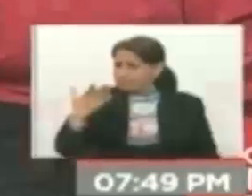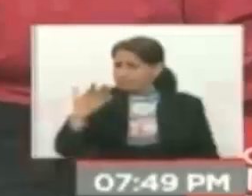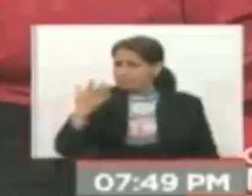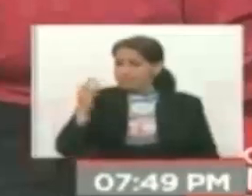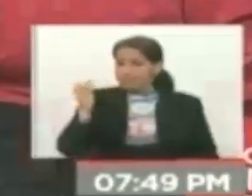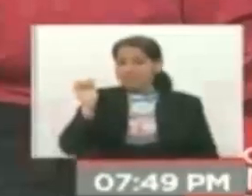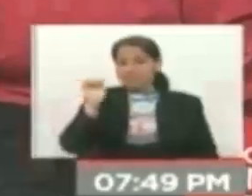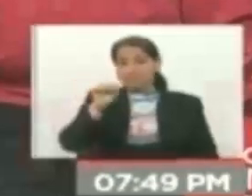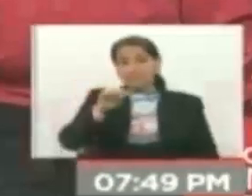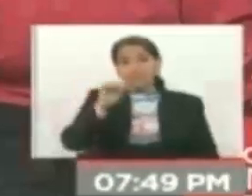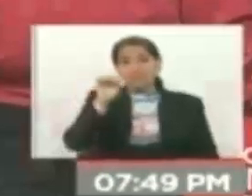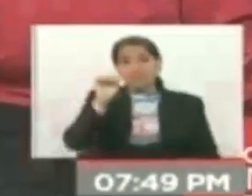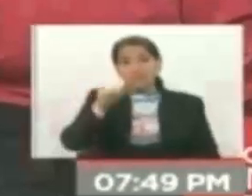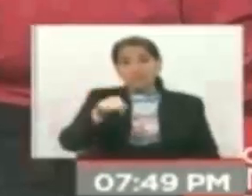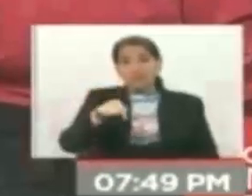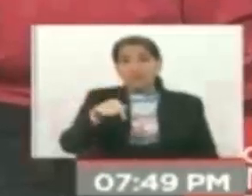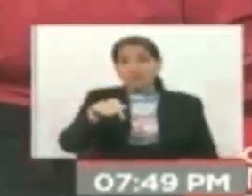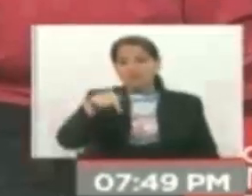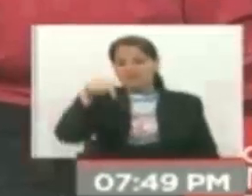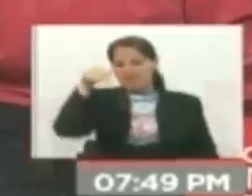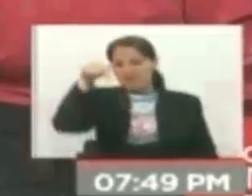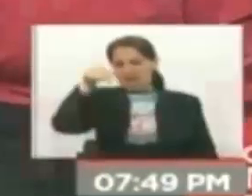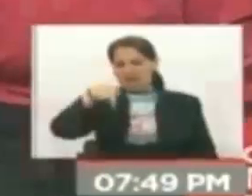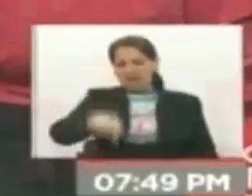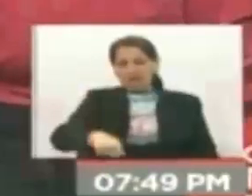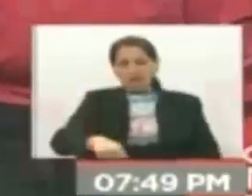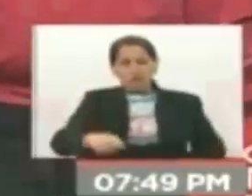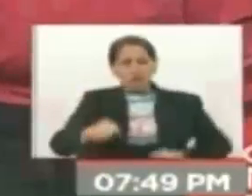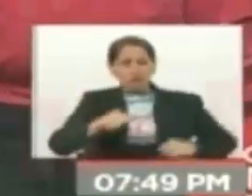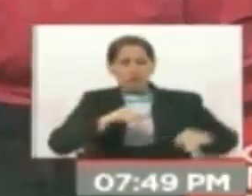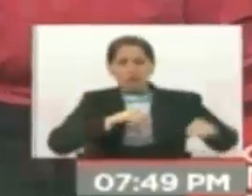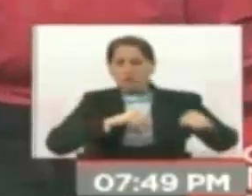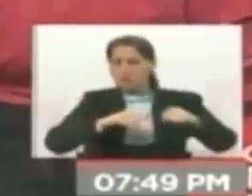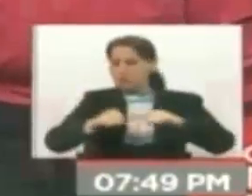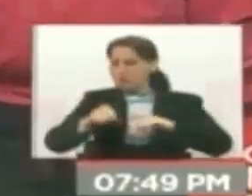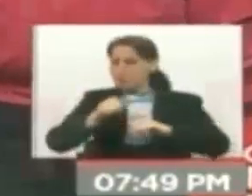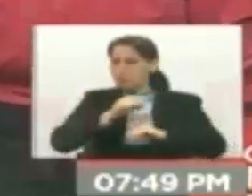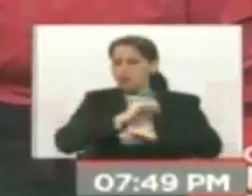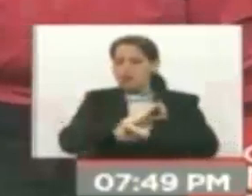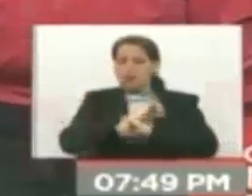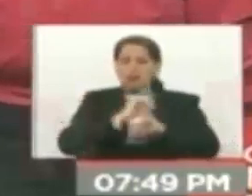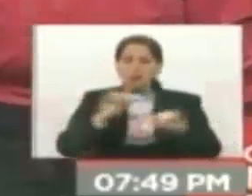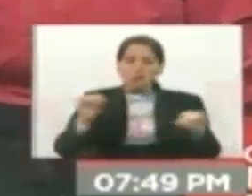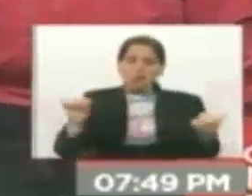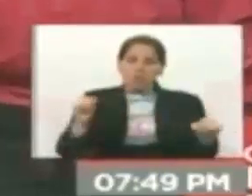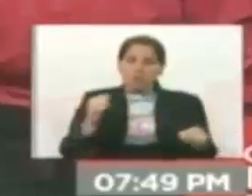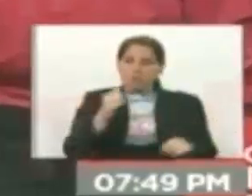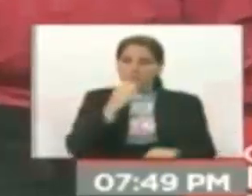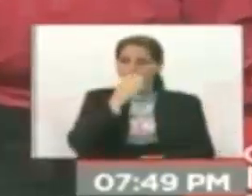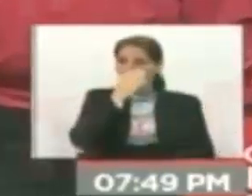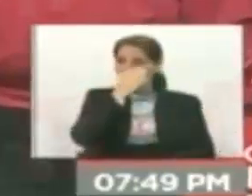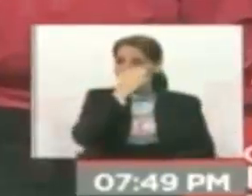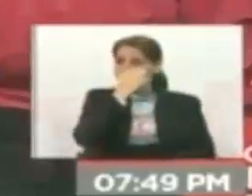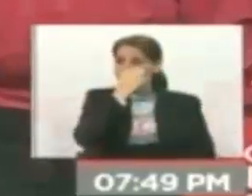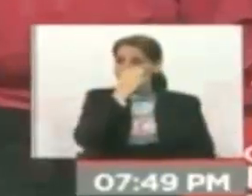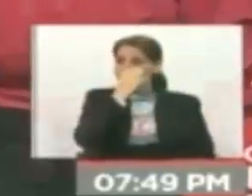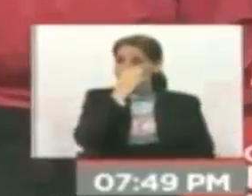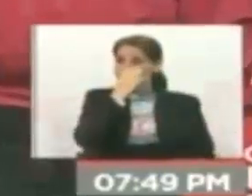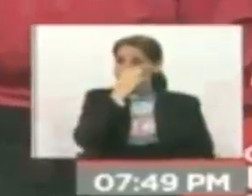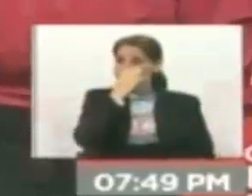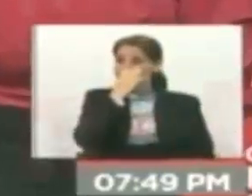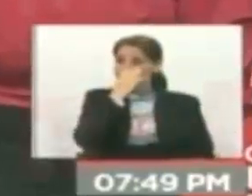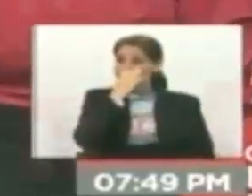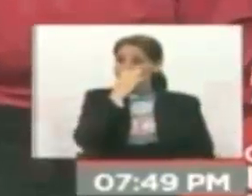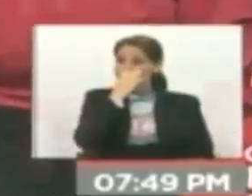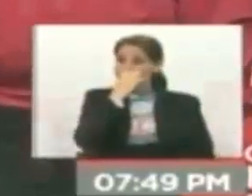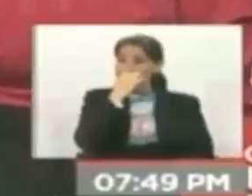Popular. Nosotros en 13 años hemos cambiado de delegados, acotó. Más temprano que tarde va a haber justicia y quienes hoy